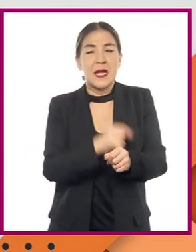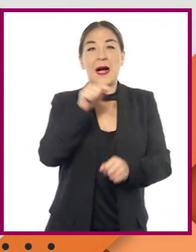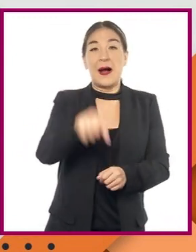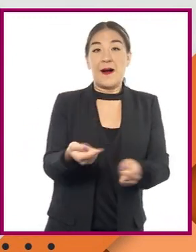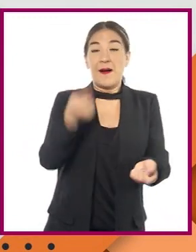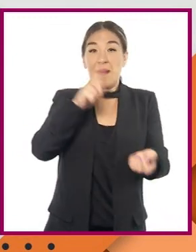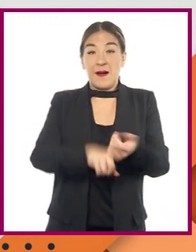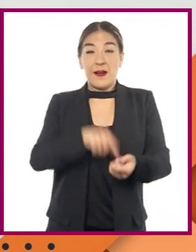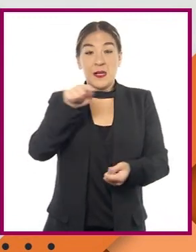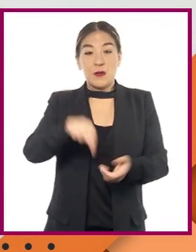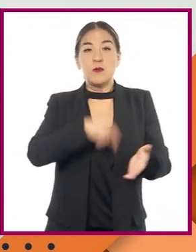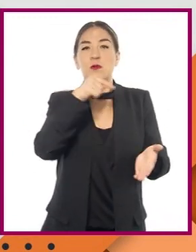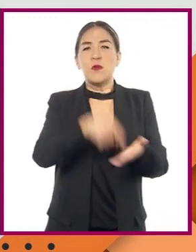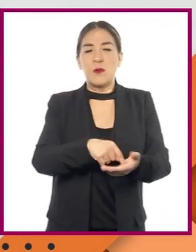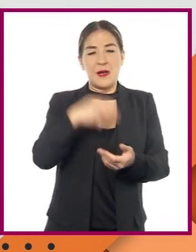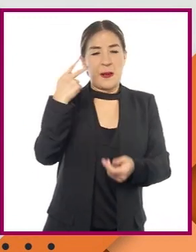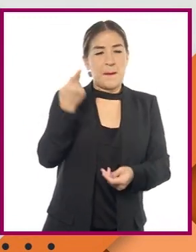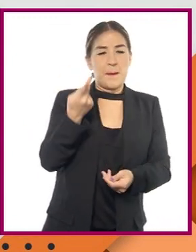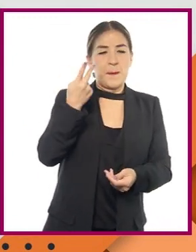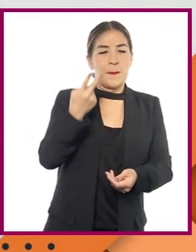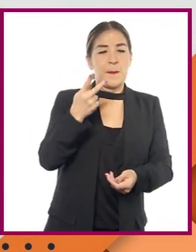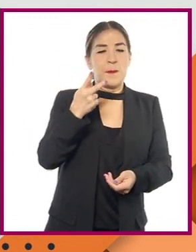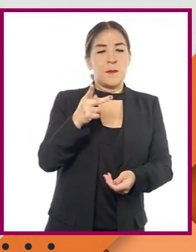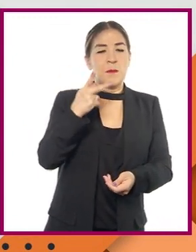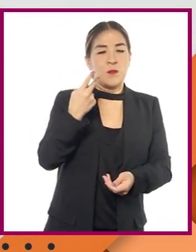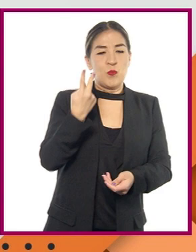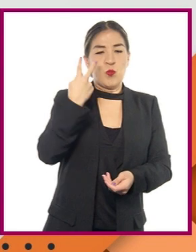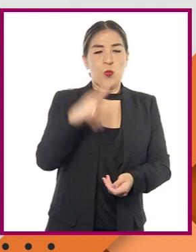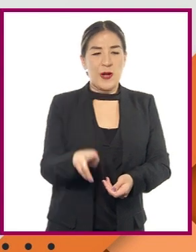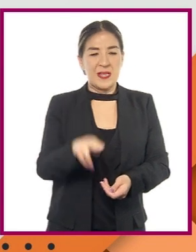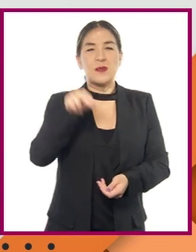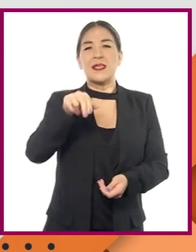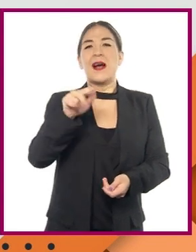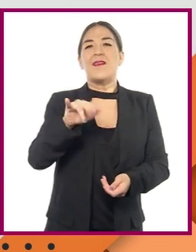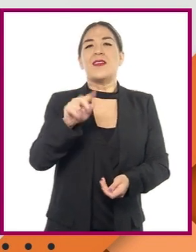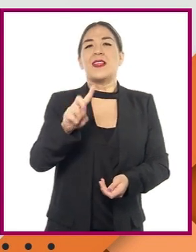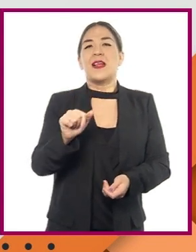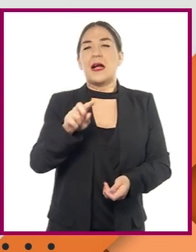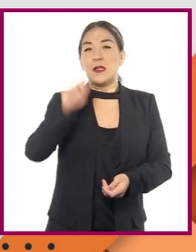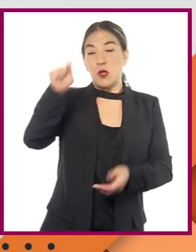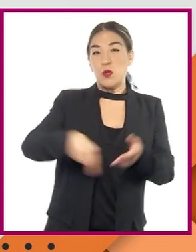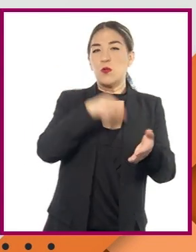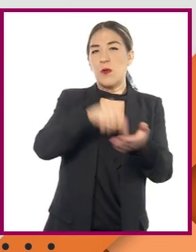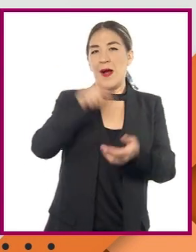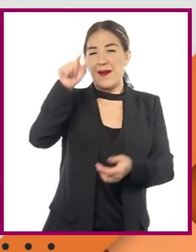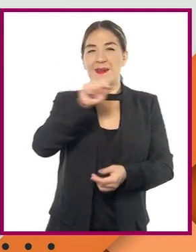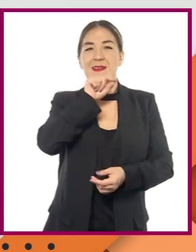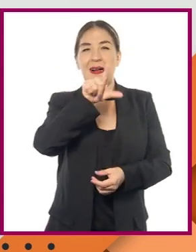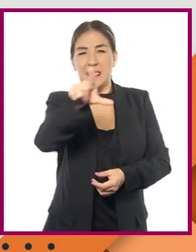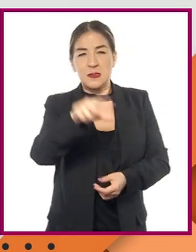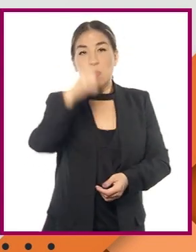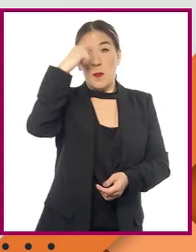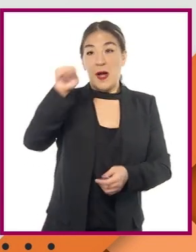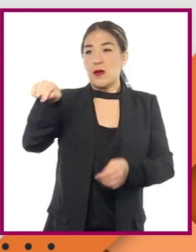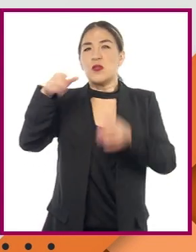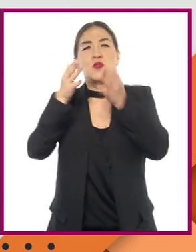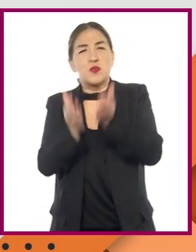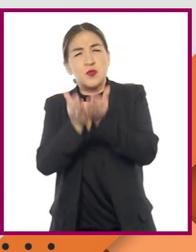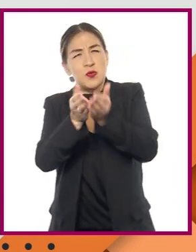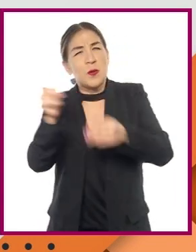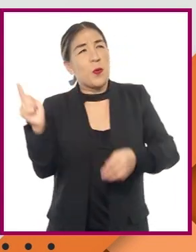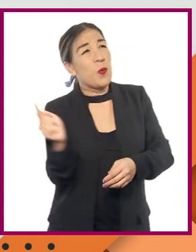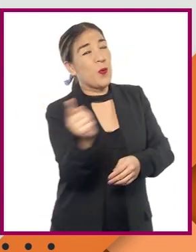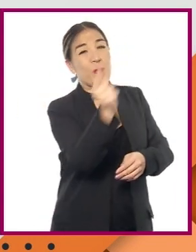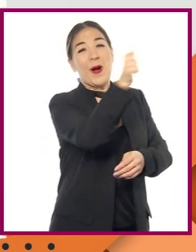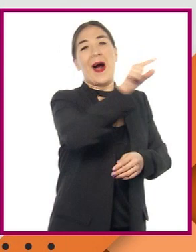salió del puerto de Navidad, actual Jalisco, para buscar una ruta que les permitiera llegar a Asia desde Nueva